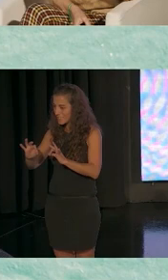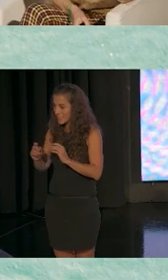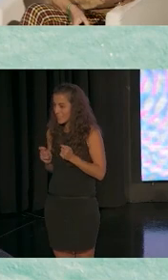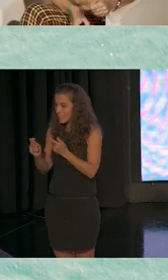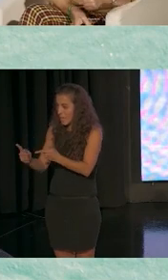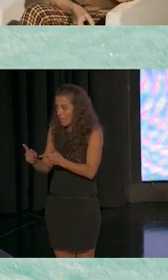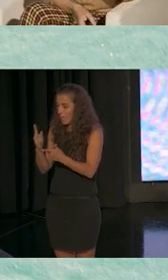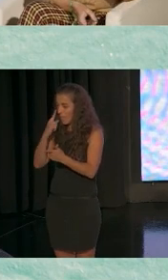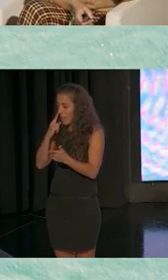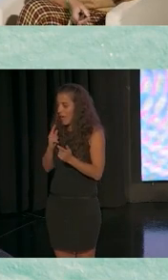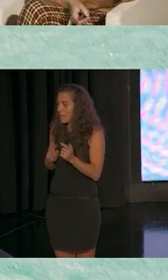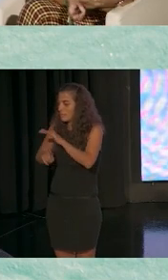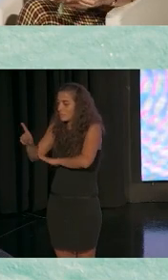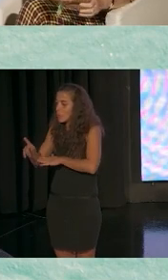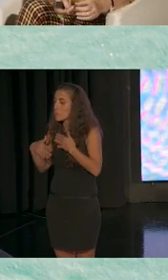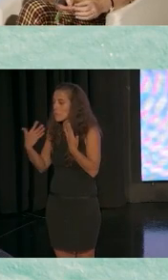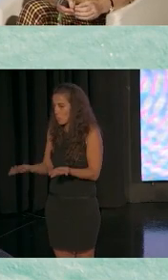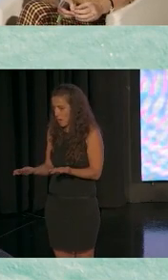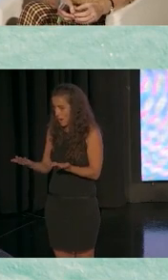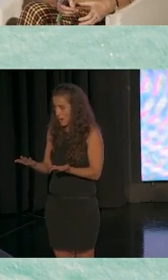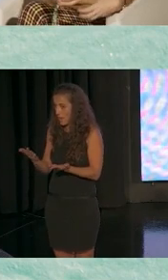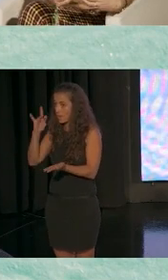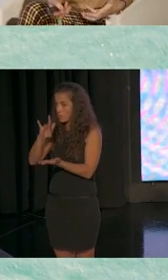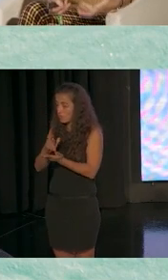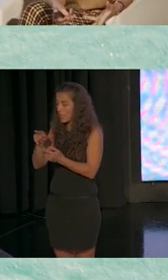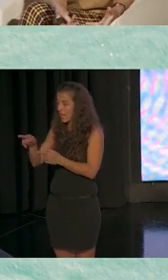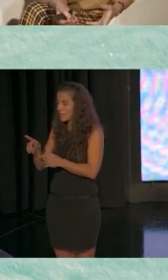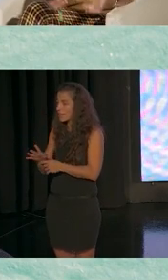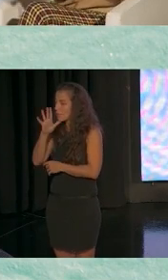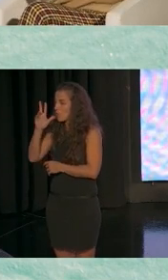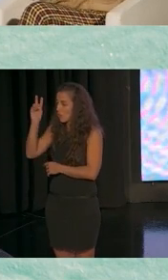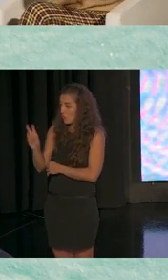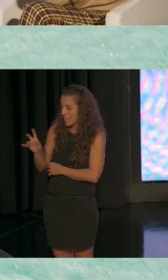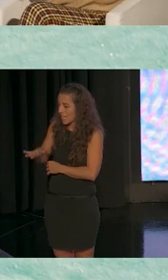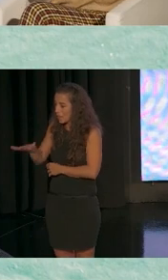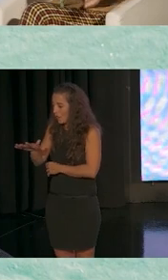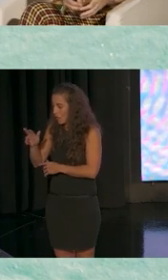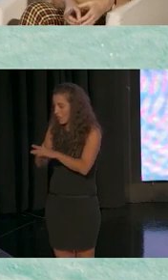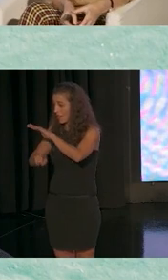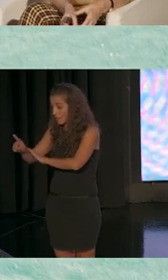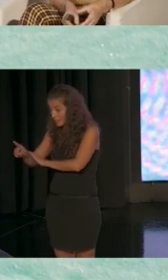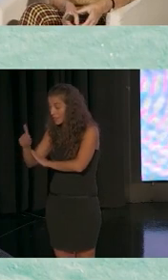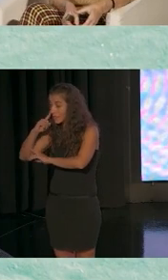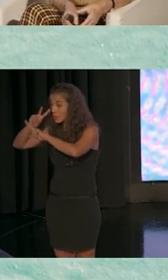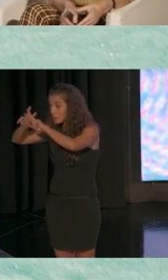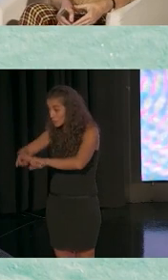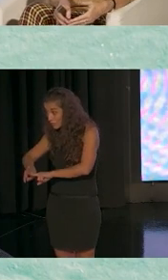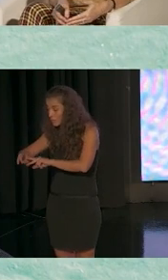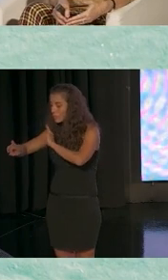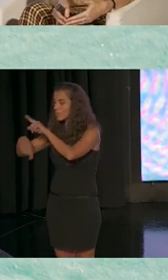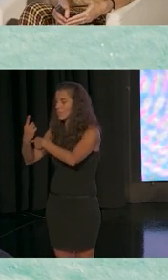desarrollo y cuando analizamos esos mecanismos internos del desarrollo nos